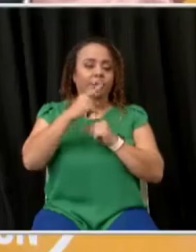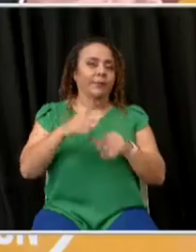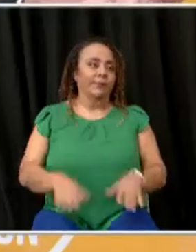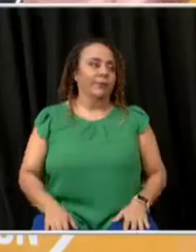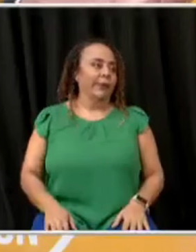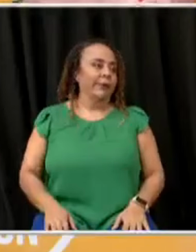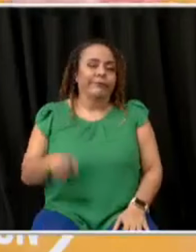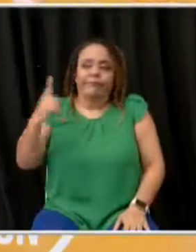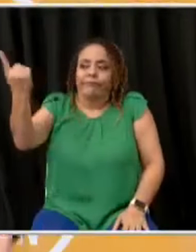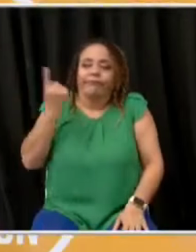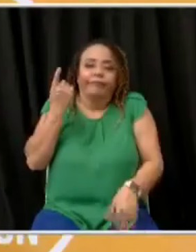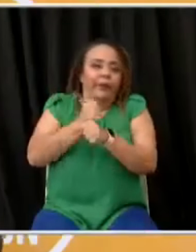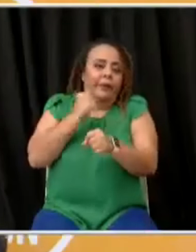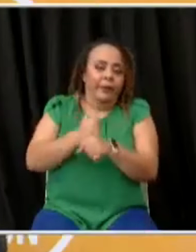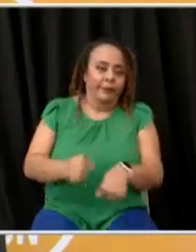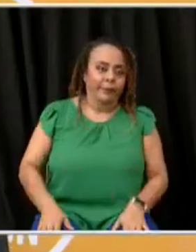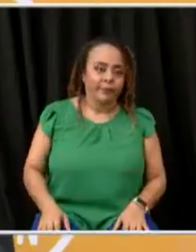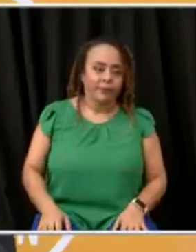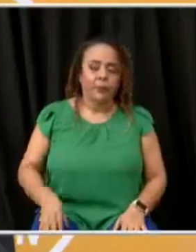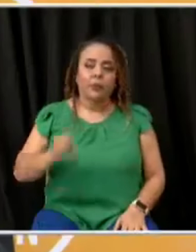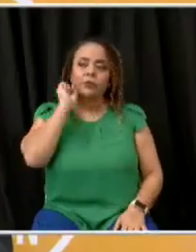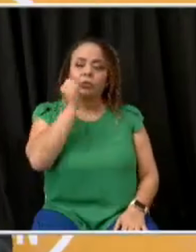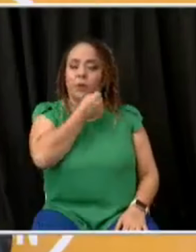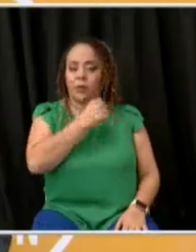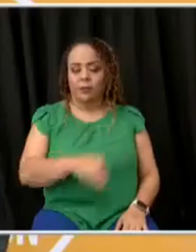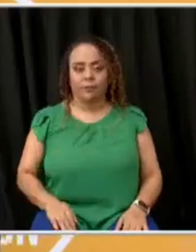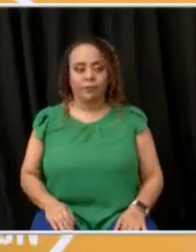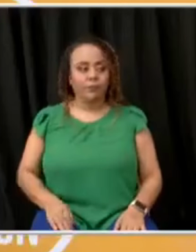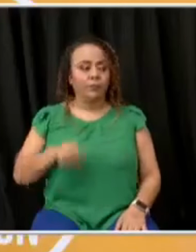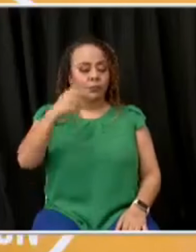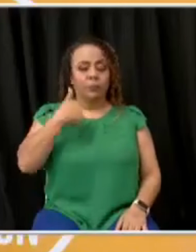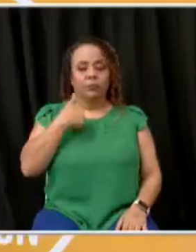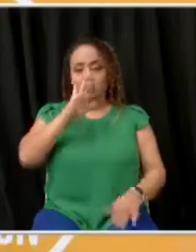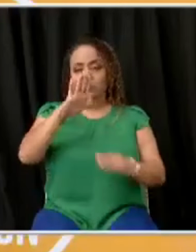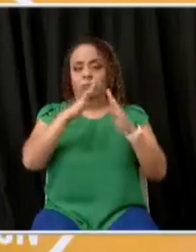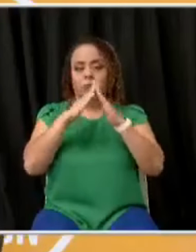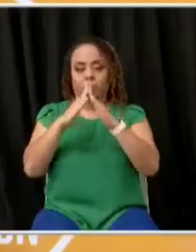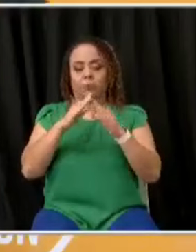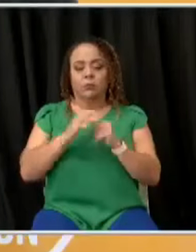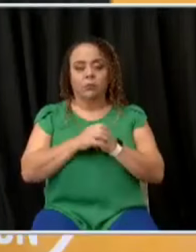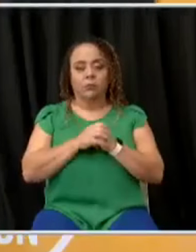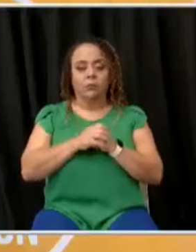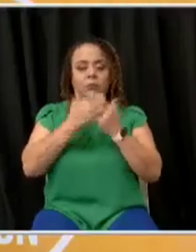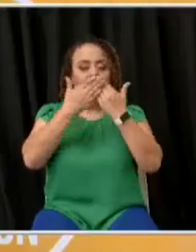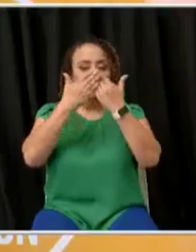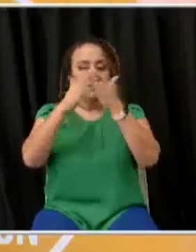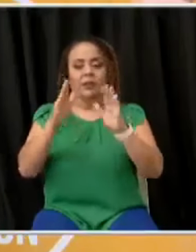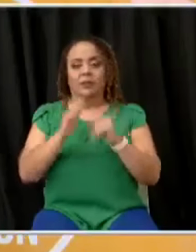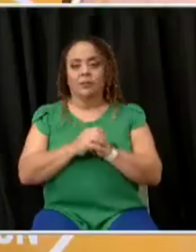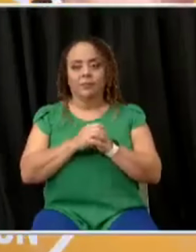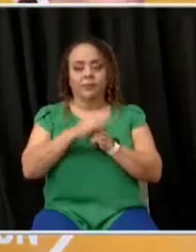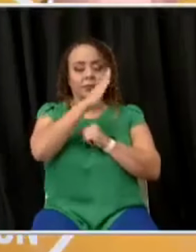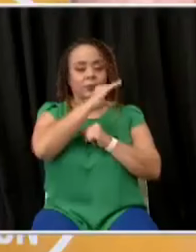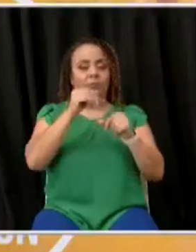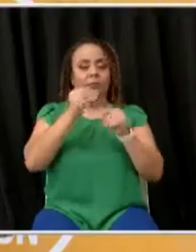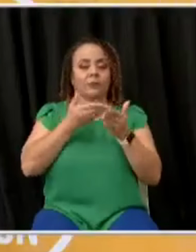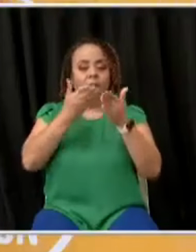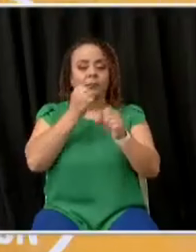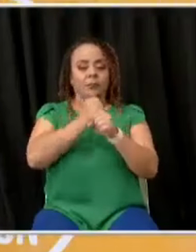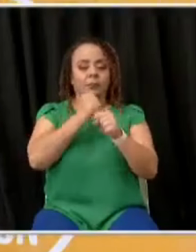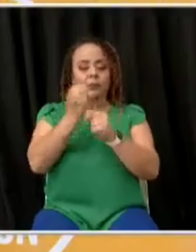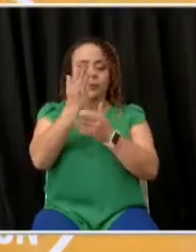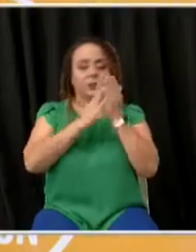de trabajar en una soda que usted tenía en su barrio, que era abierta, y le dieron trabajo